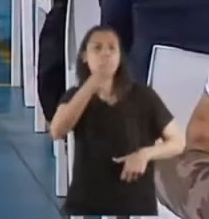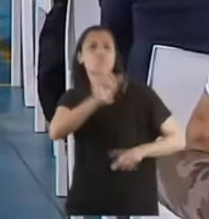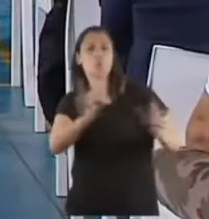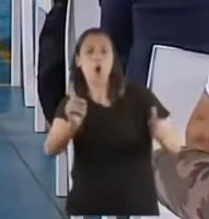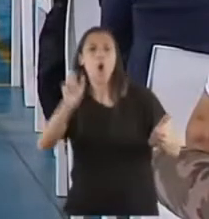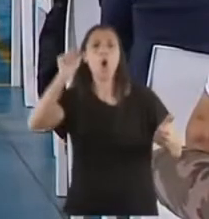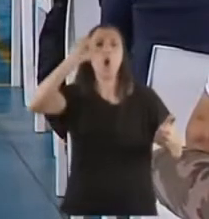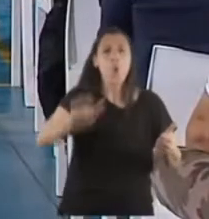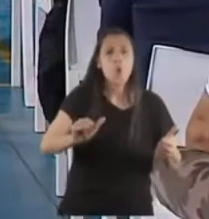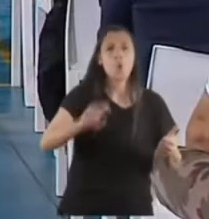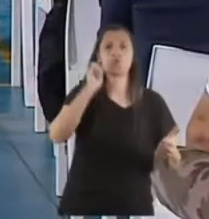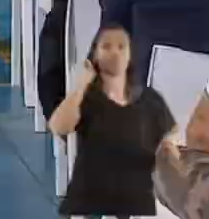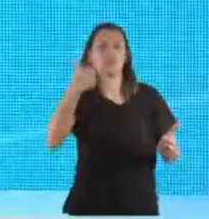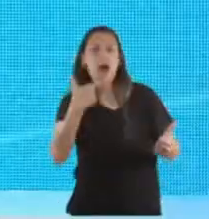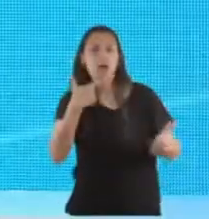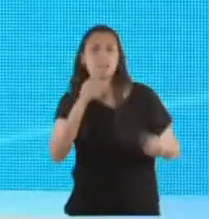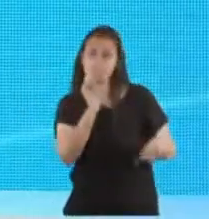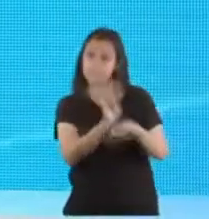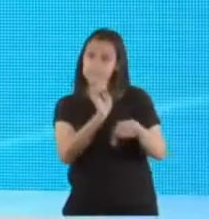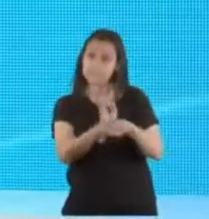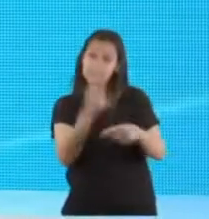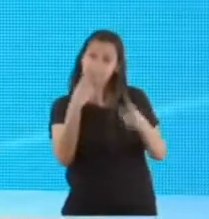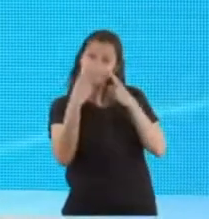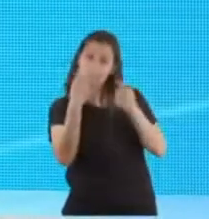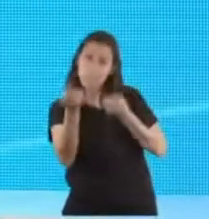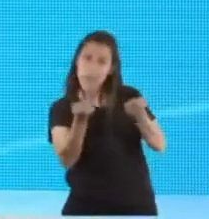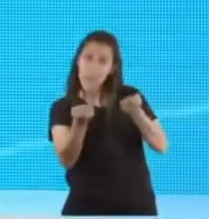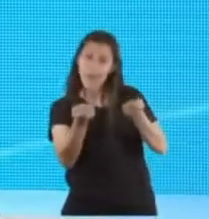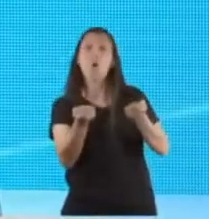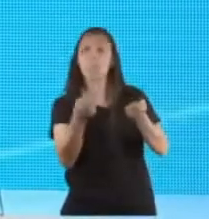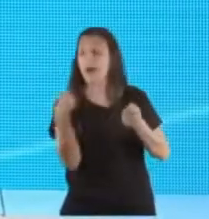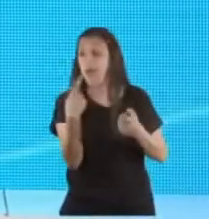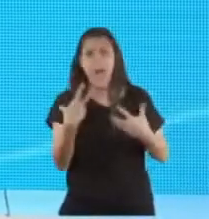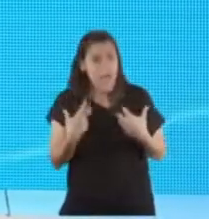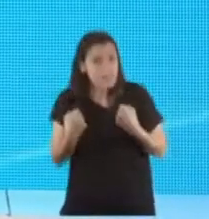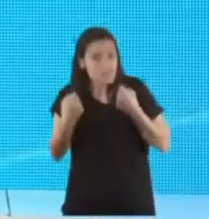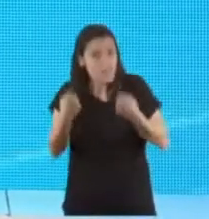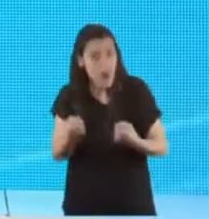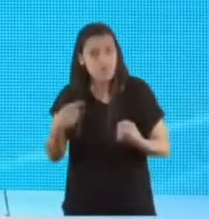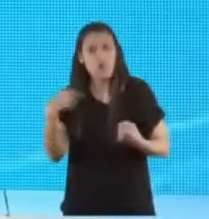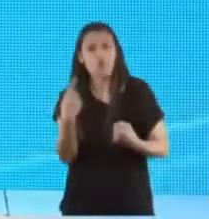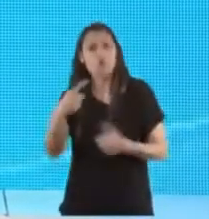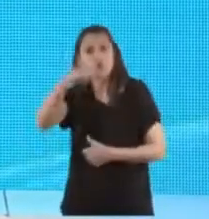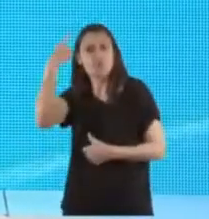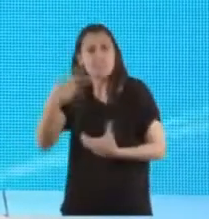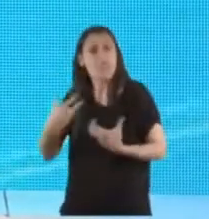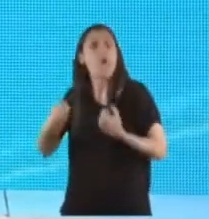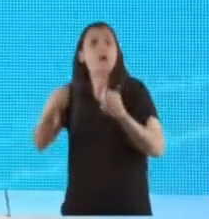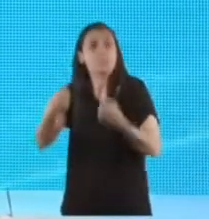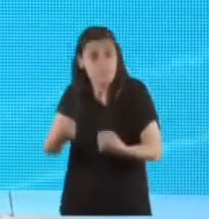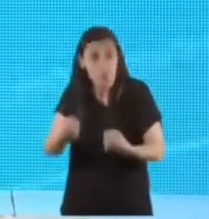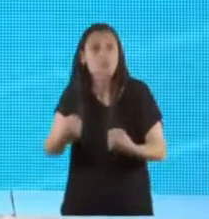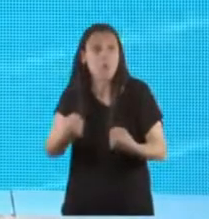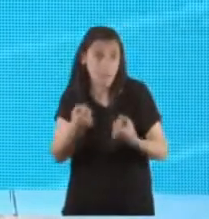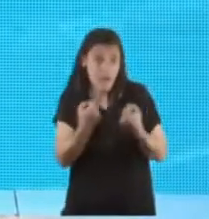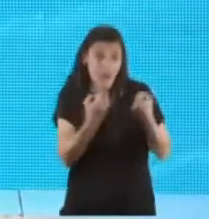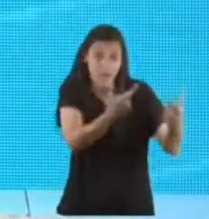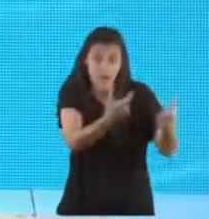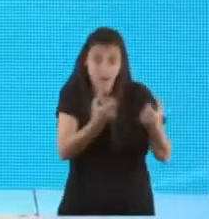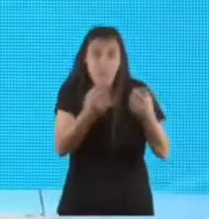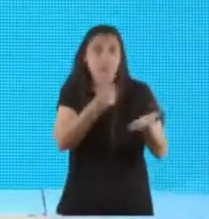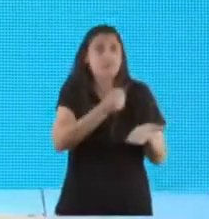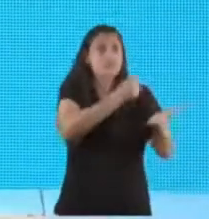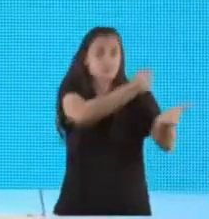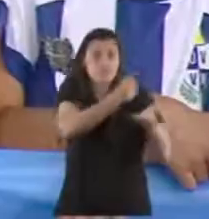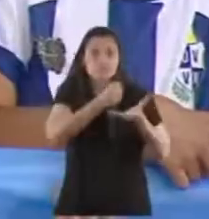no gastar de más en el gas, para que el esfuerzo que tenemos que hacer como Estado para tener una energía